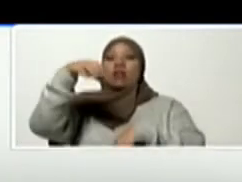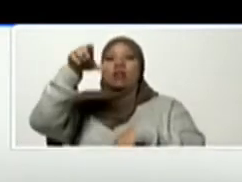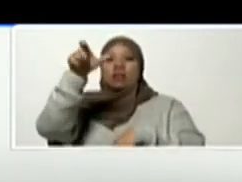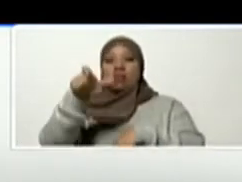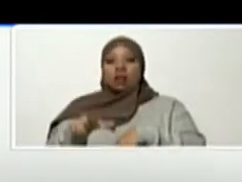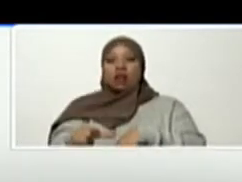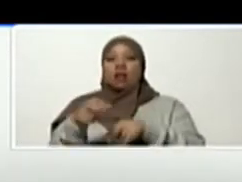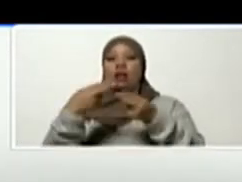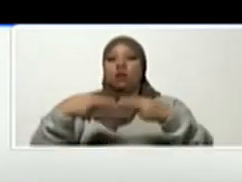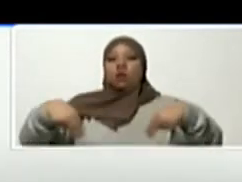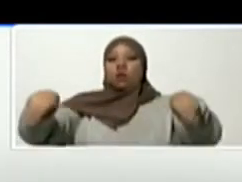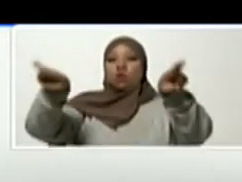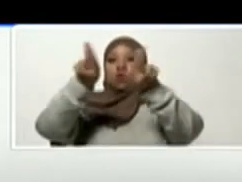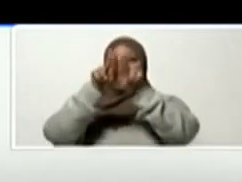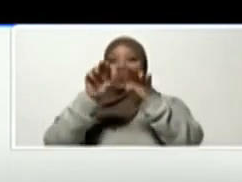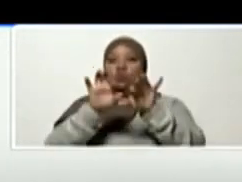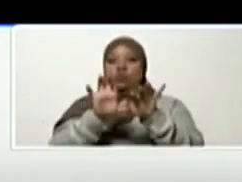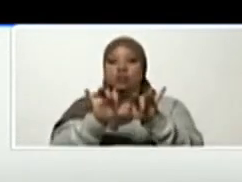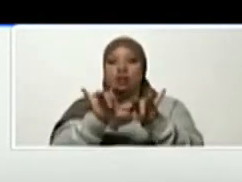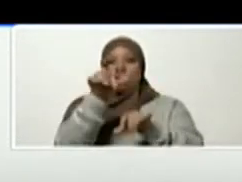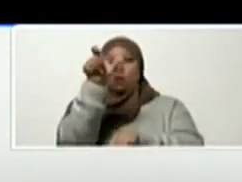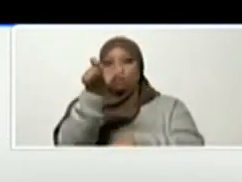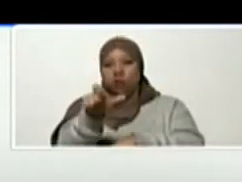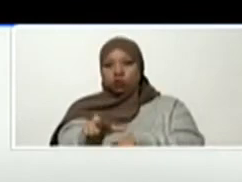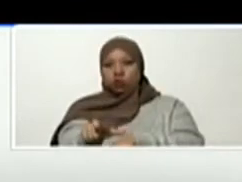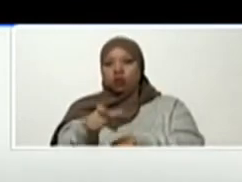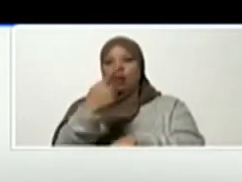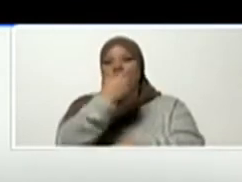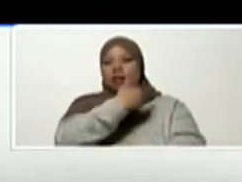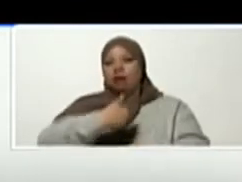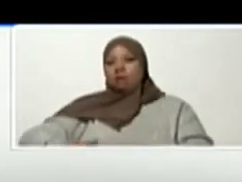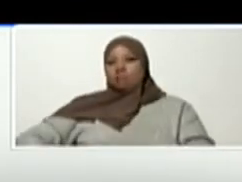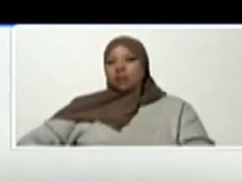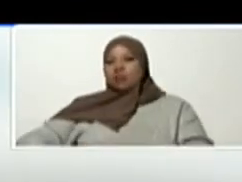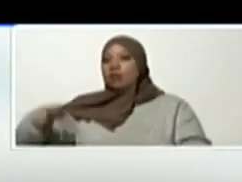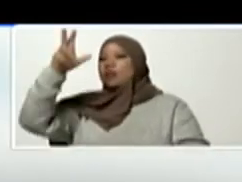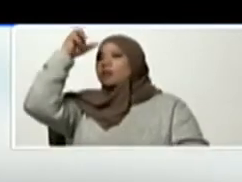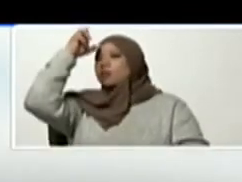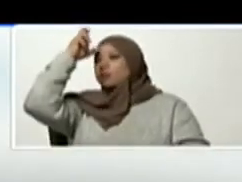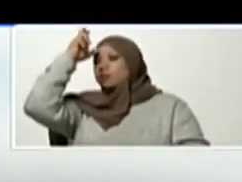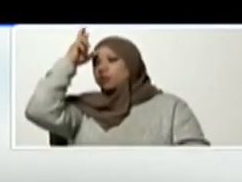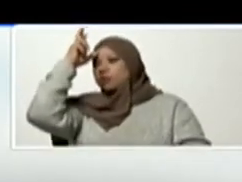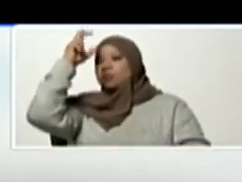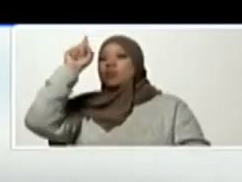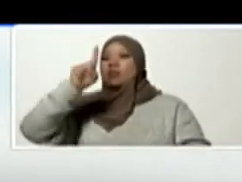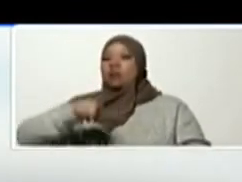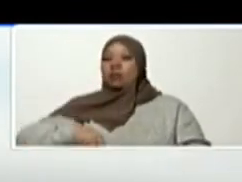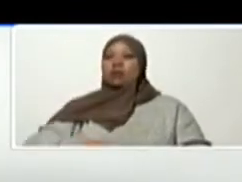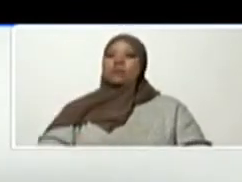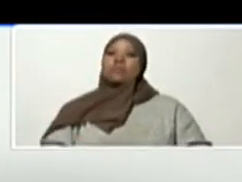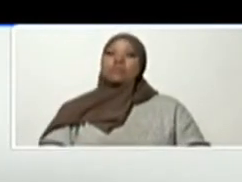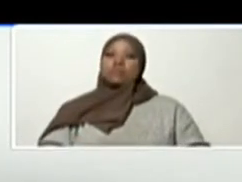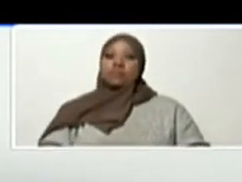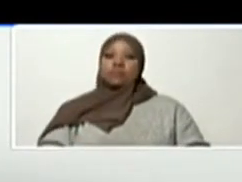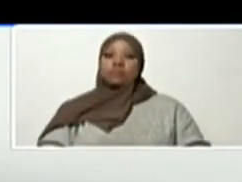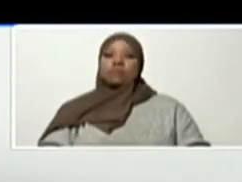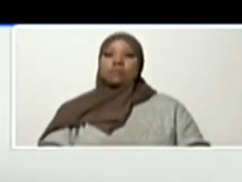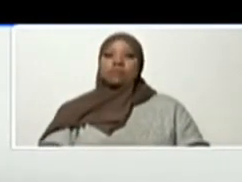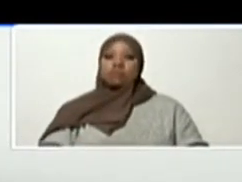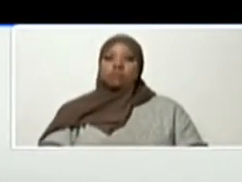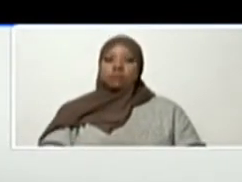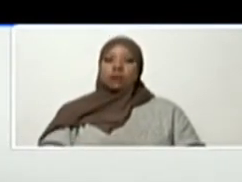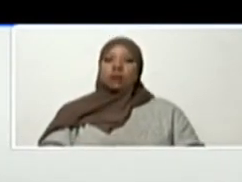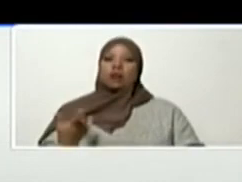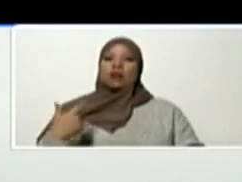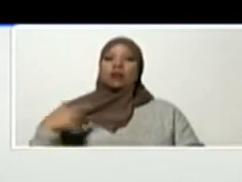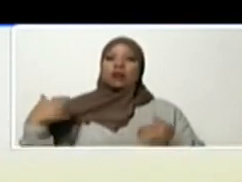de la ONU, al presidente al-Sisi. Hicimos bilaterales, embajador de Argelia, ya